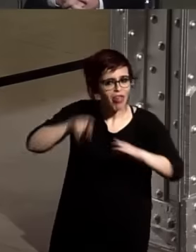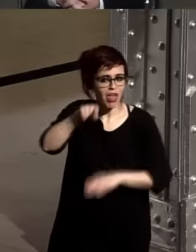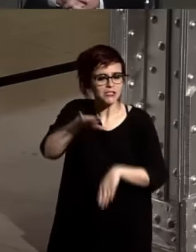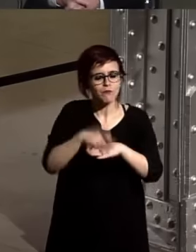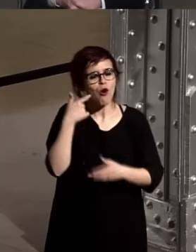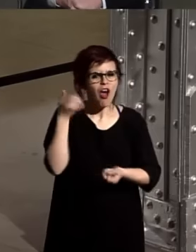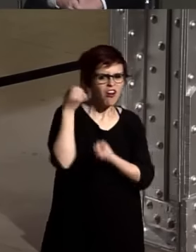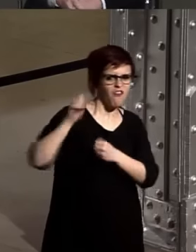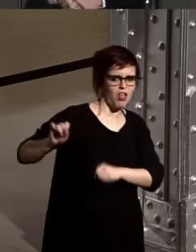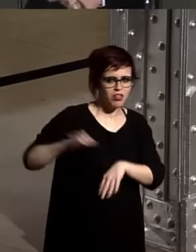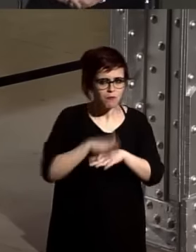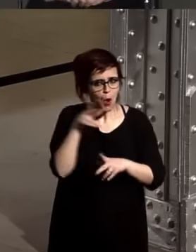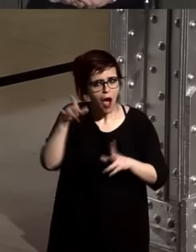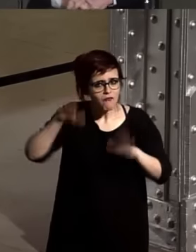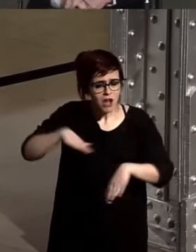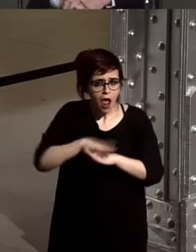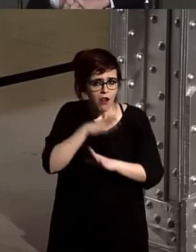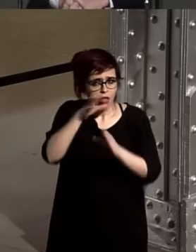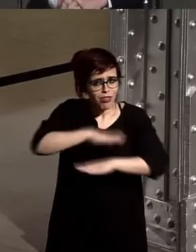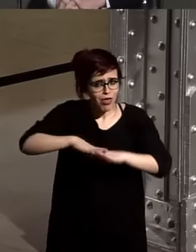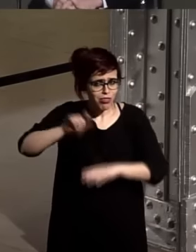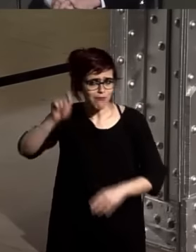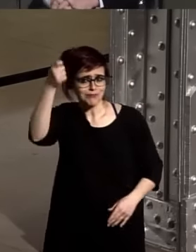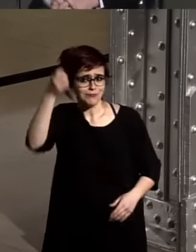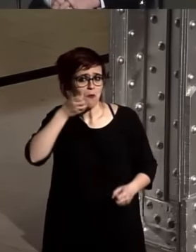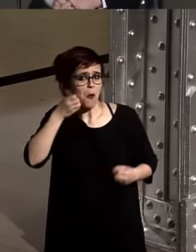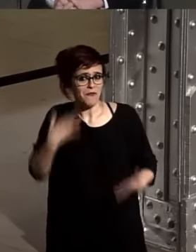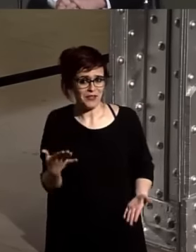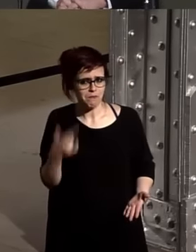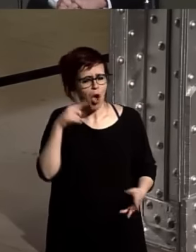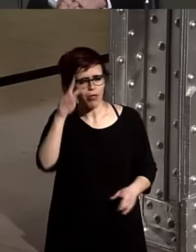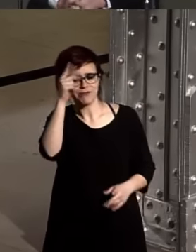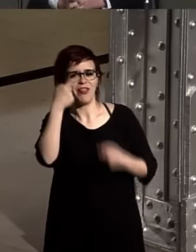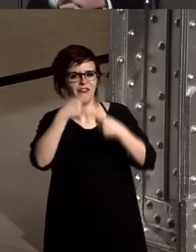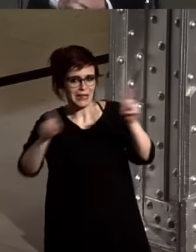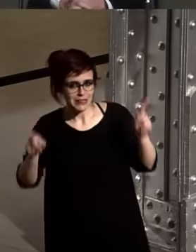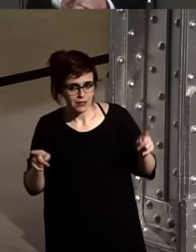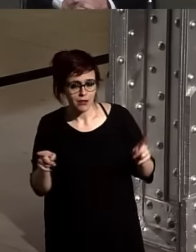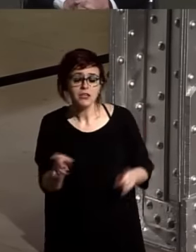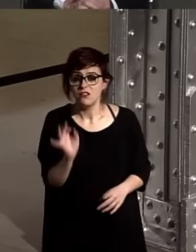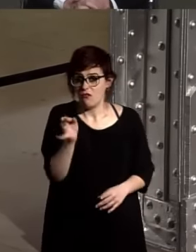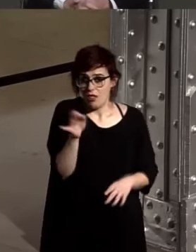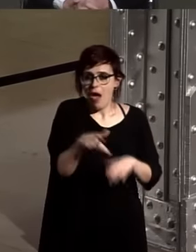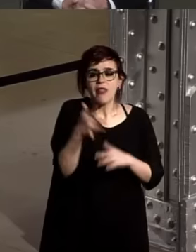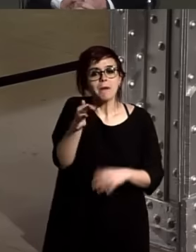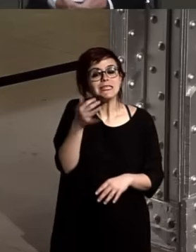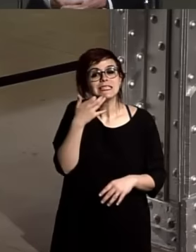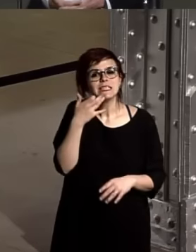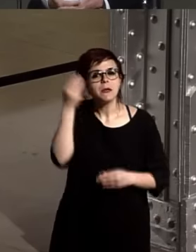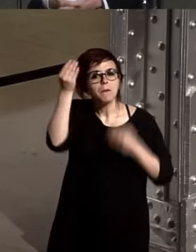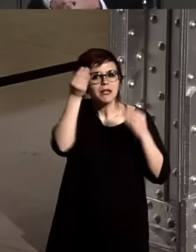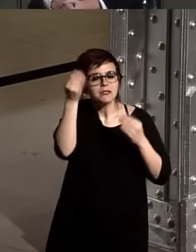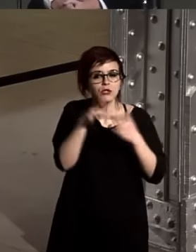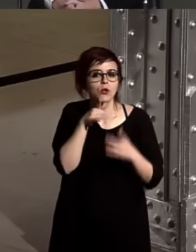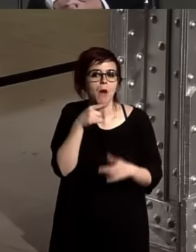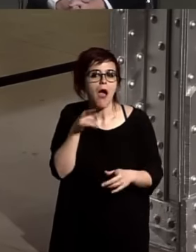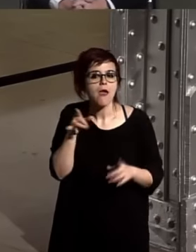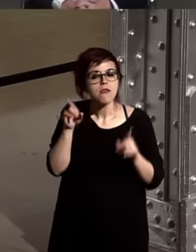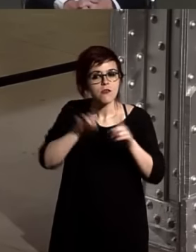los Rebeldes los que triunfan en la ciencia además sobre todo cuando vas contra el sentido común que es todavía más